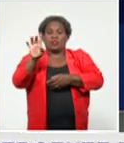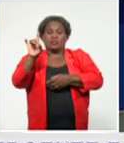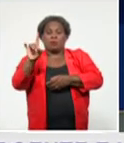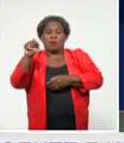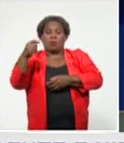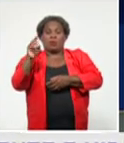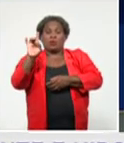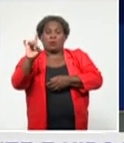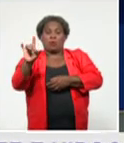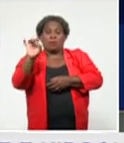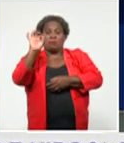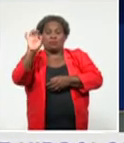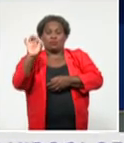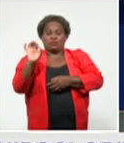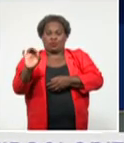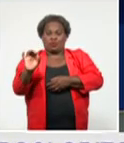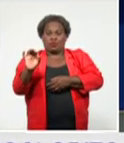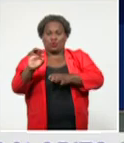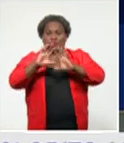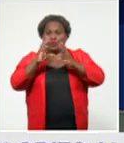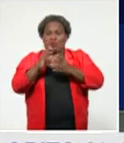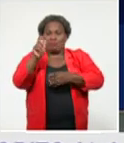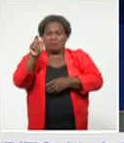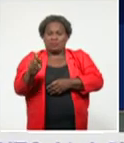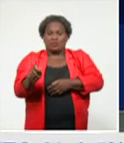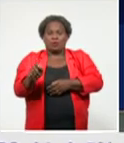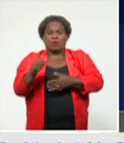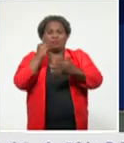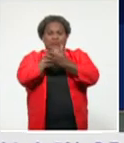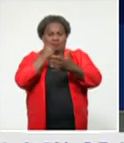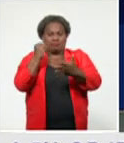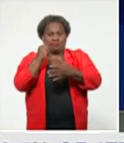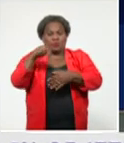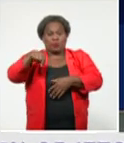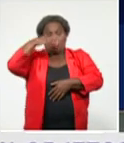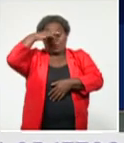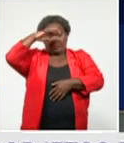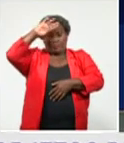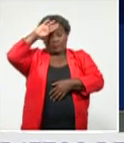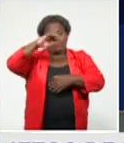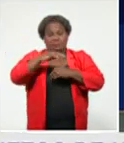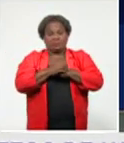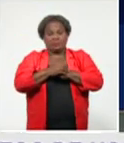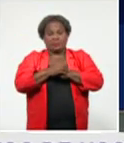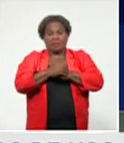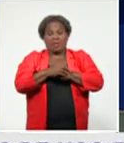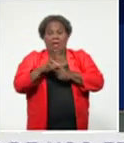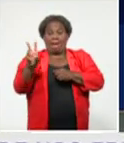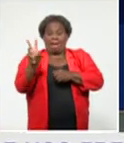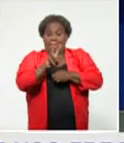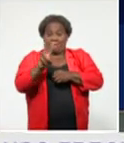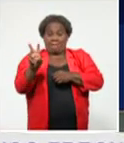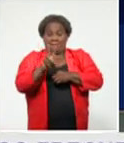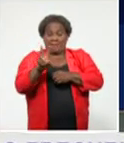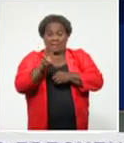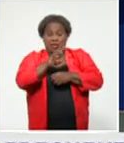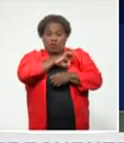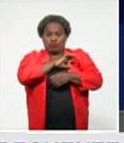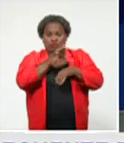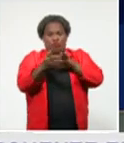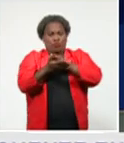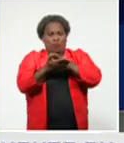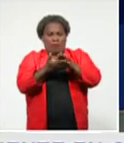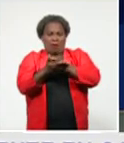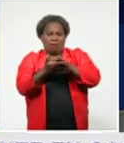49,9% de todos los casos diagnosticados en nuestro país. 22 fueron asintomáticos,